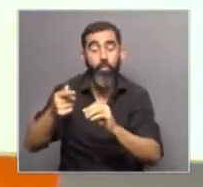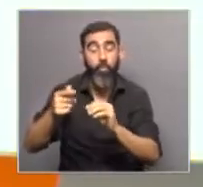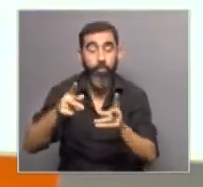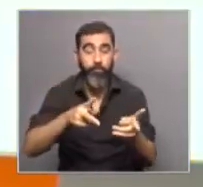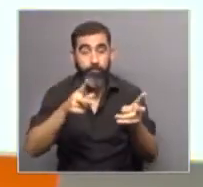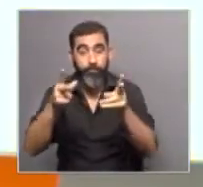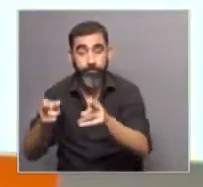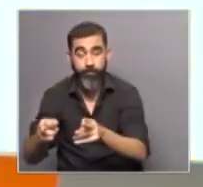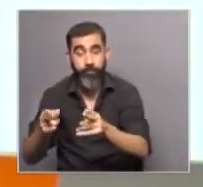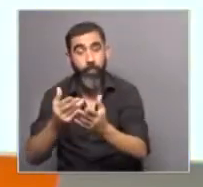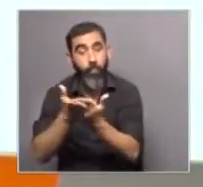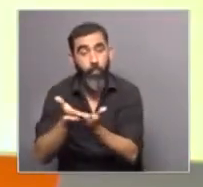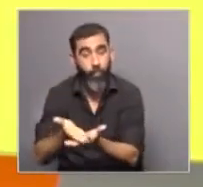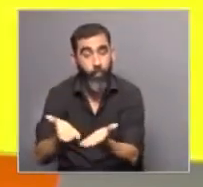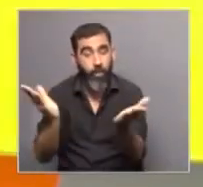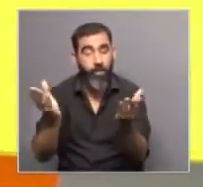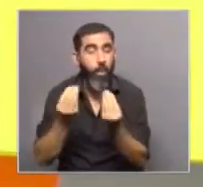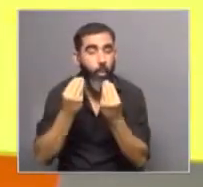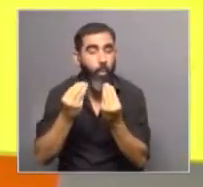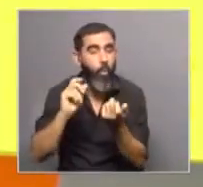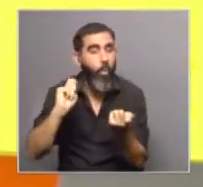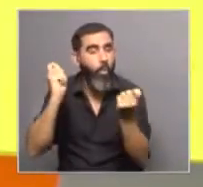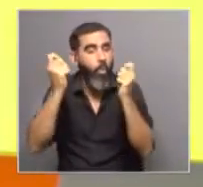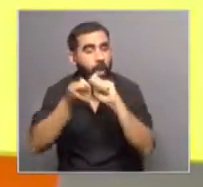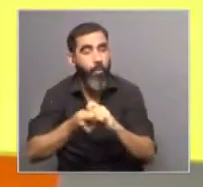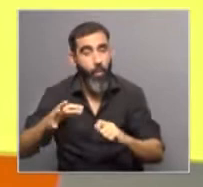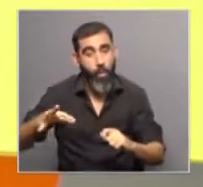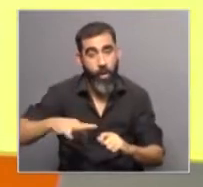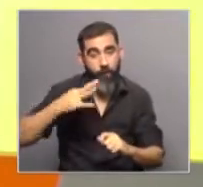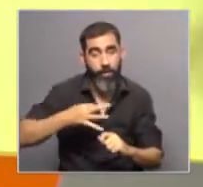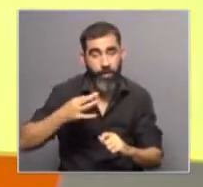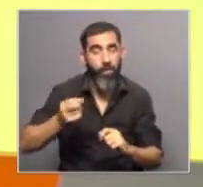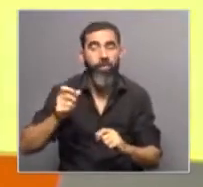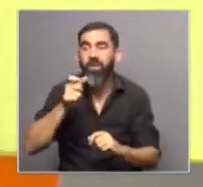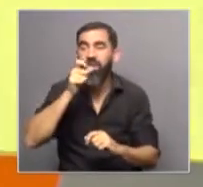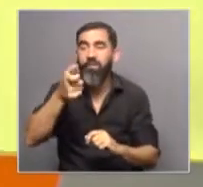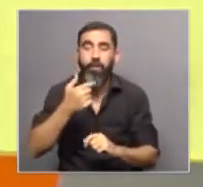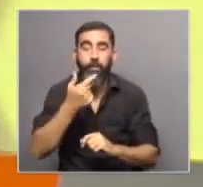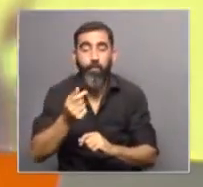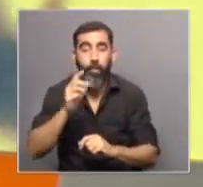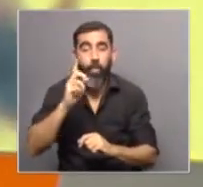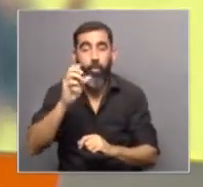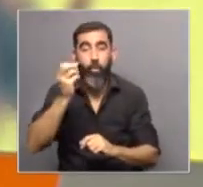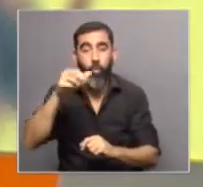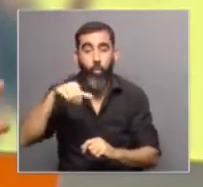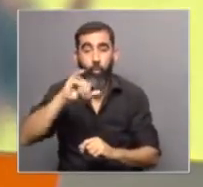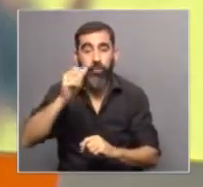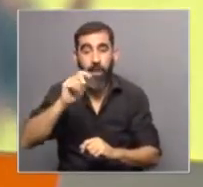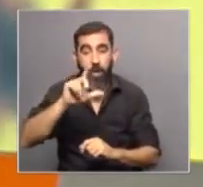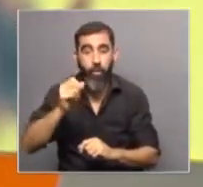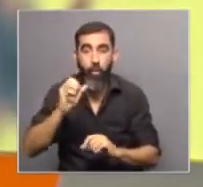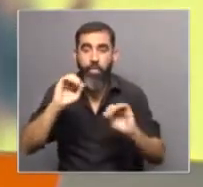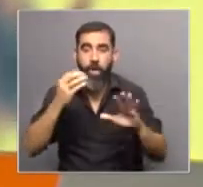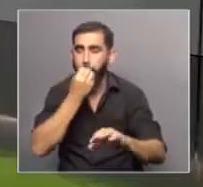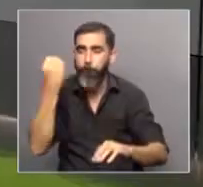ver un poco cómo cambió la vida o qué significó, por ejemplo, para Gonzalo Moratorio aparecer en los 10 mejores